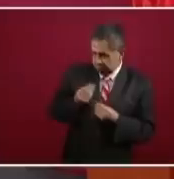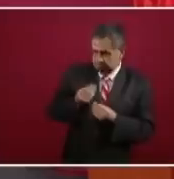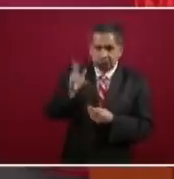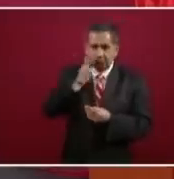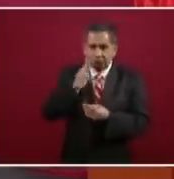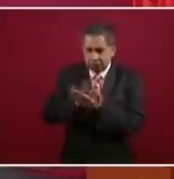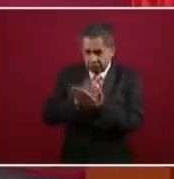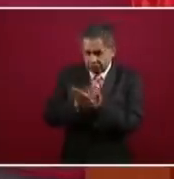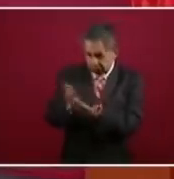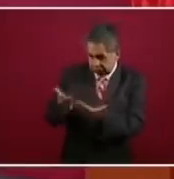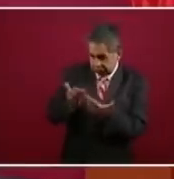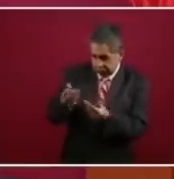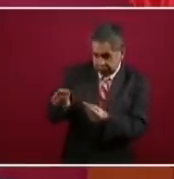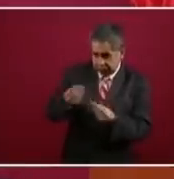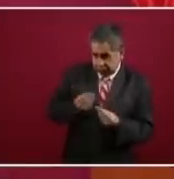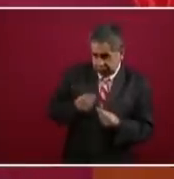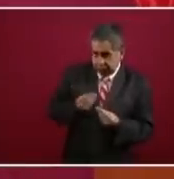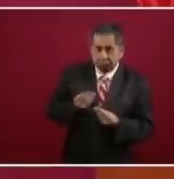pruebas